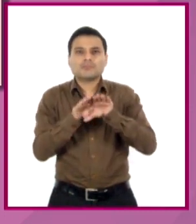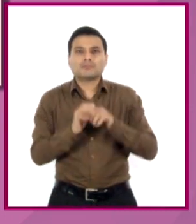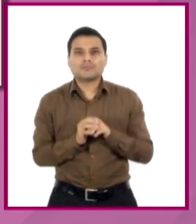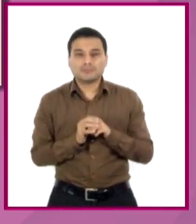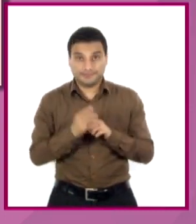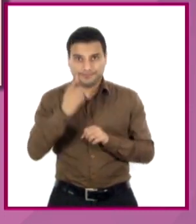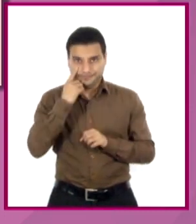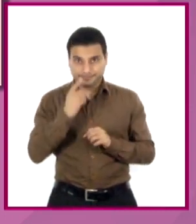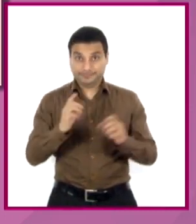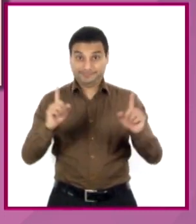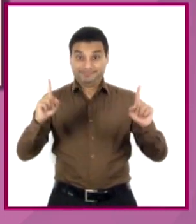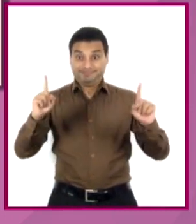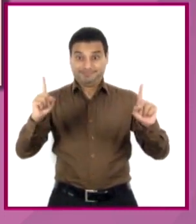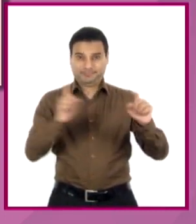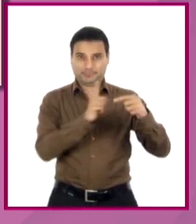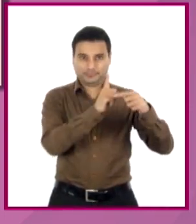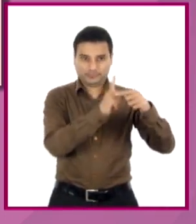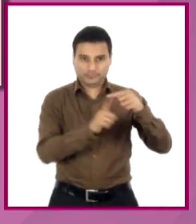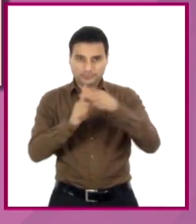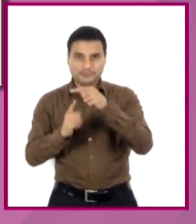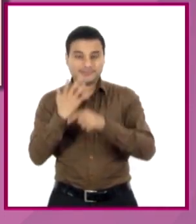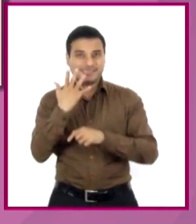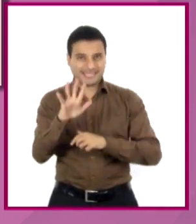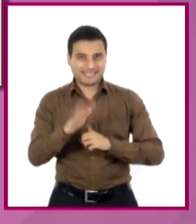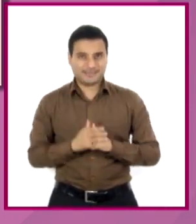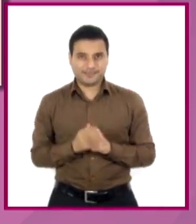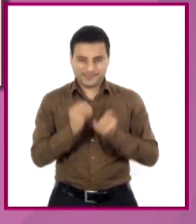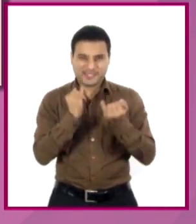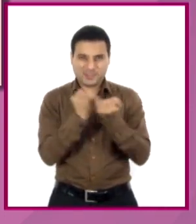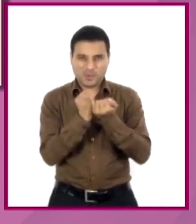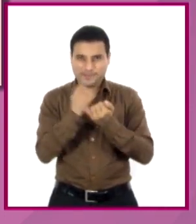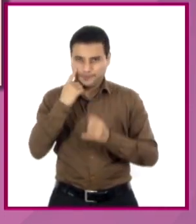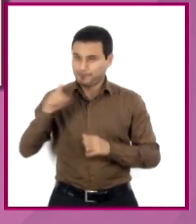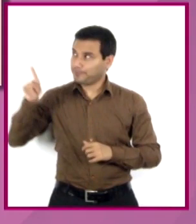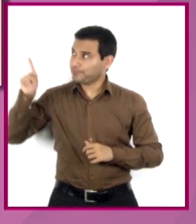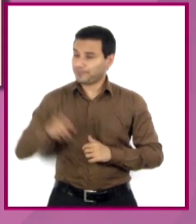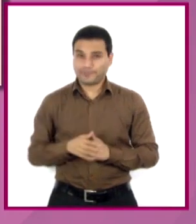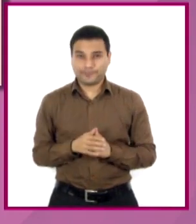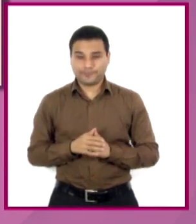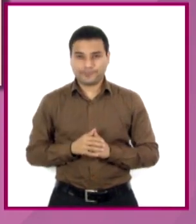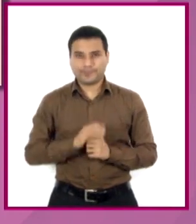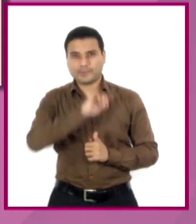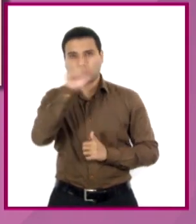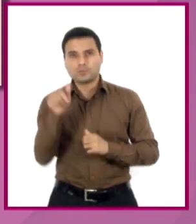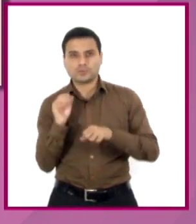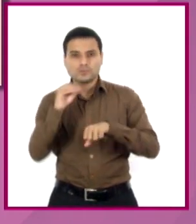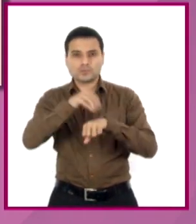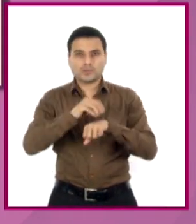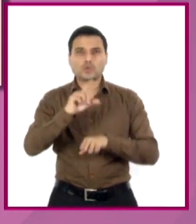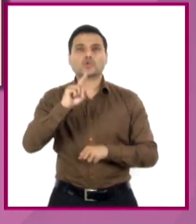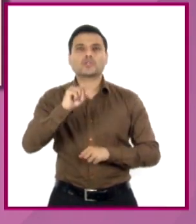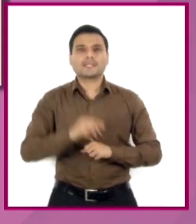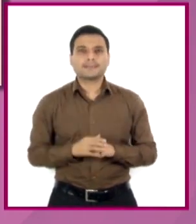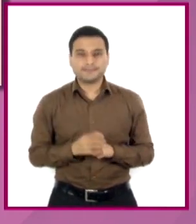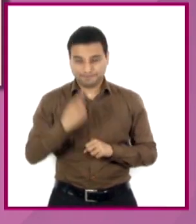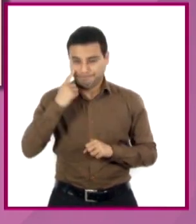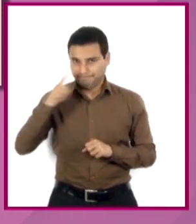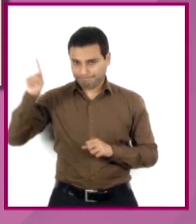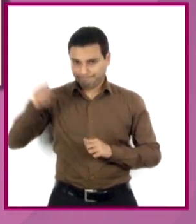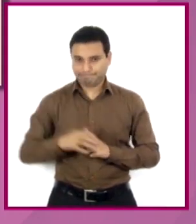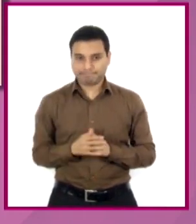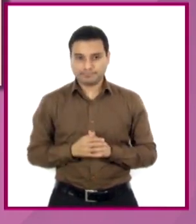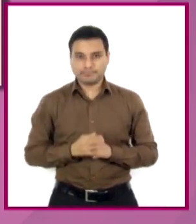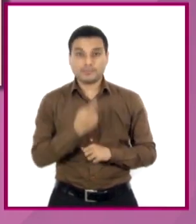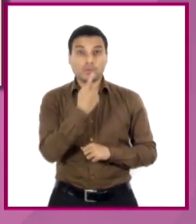primer entero en 10 partes iguales, tal y como se muestra, y la ubicaríamos de la siguiente manera.